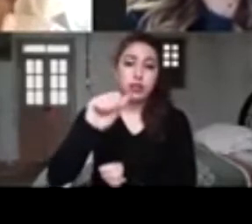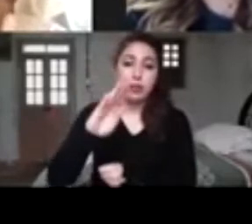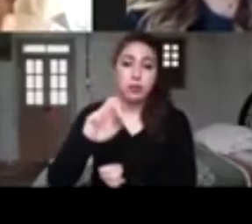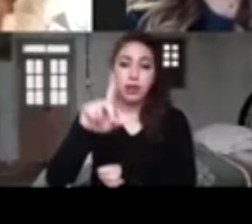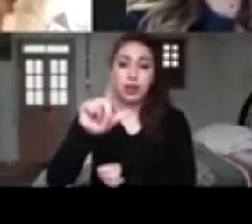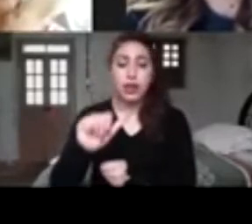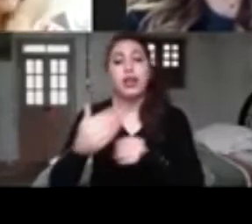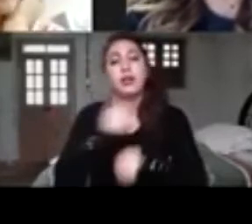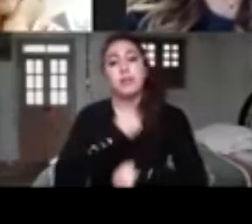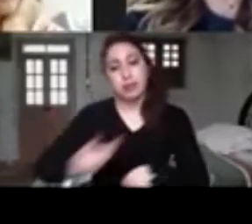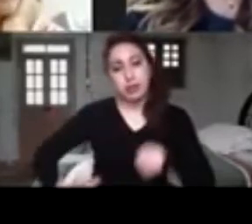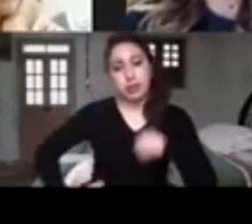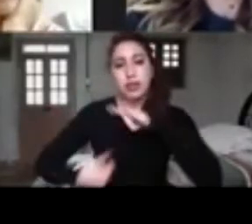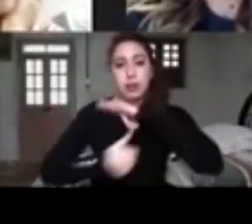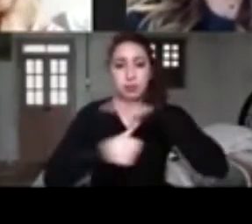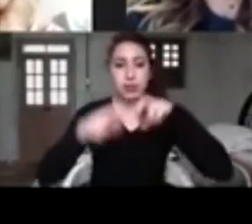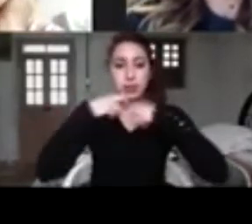Congreso.